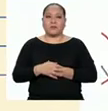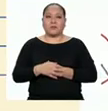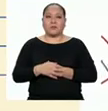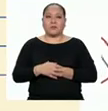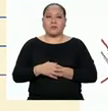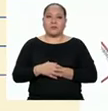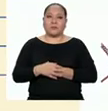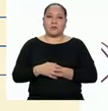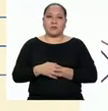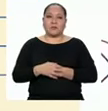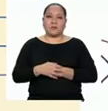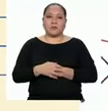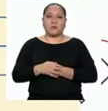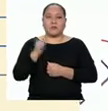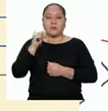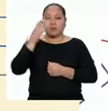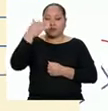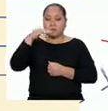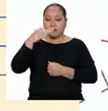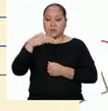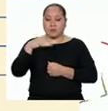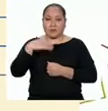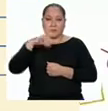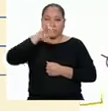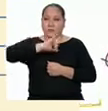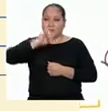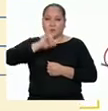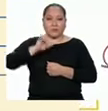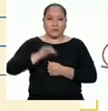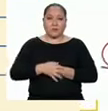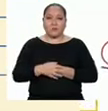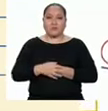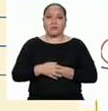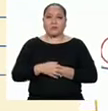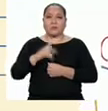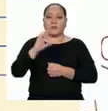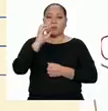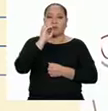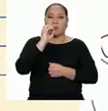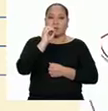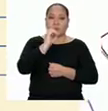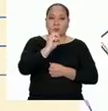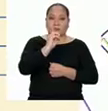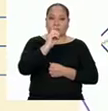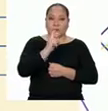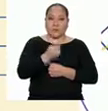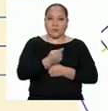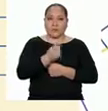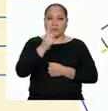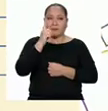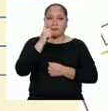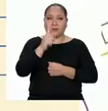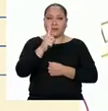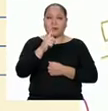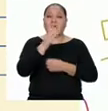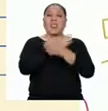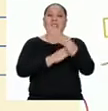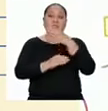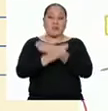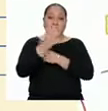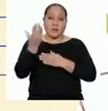de valores de la variable, hacemos el mismo ejercicio y tenemos que la frecuencia porcentual para